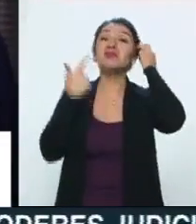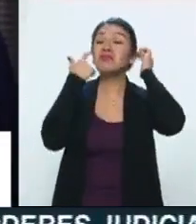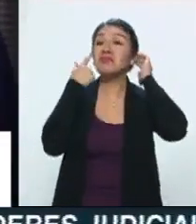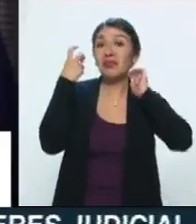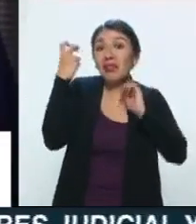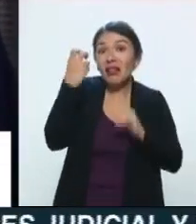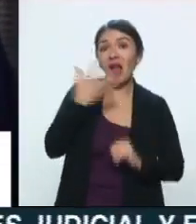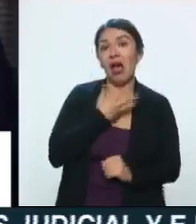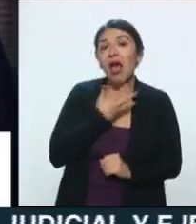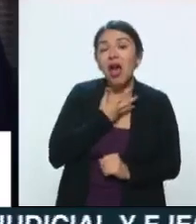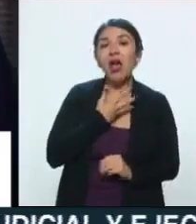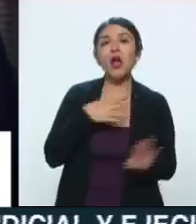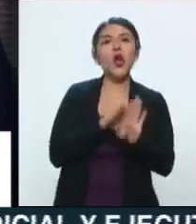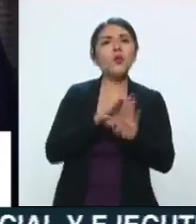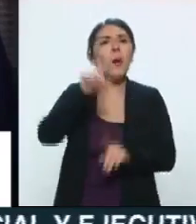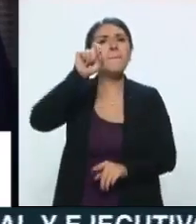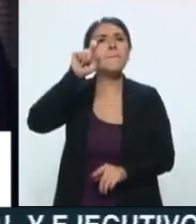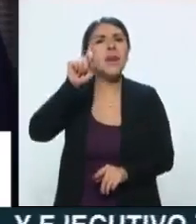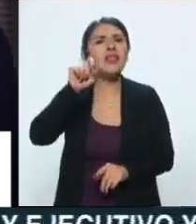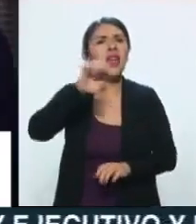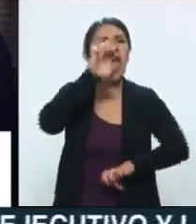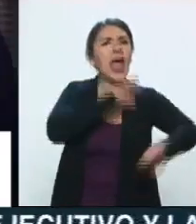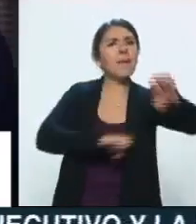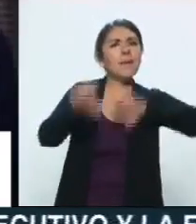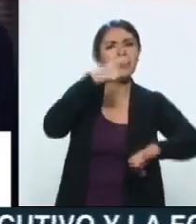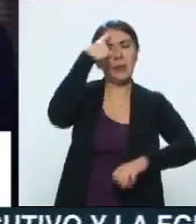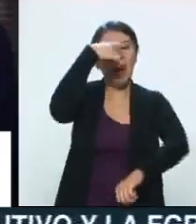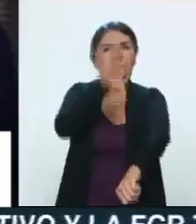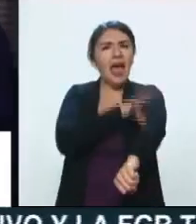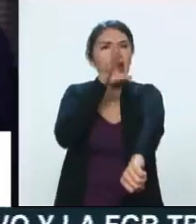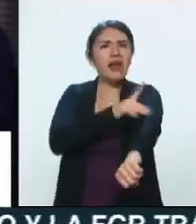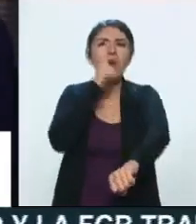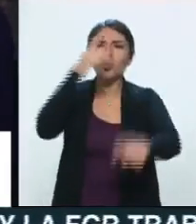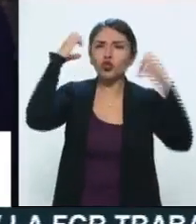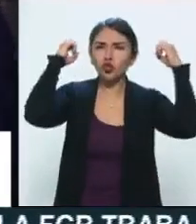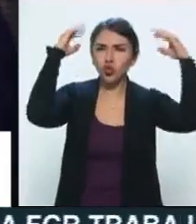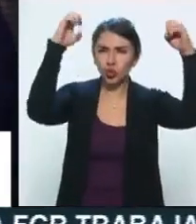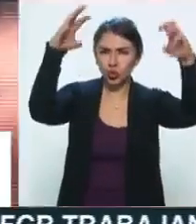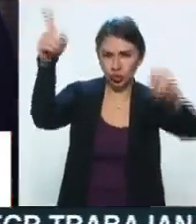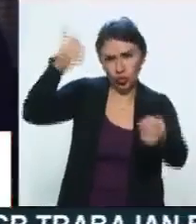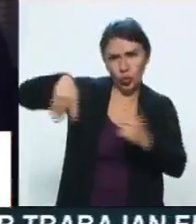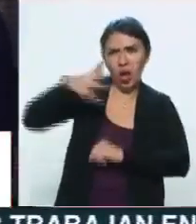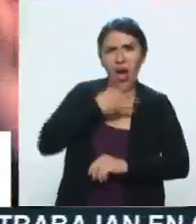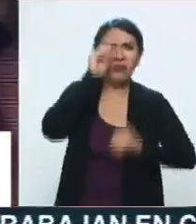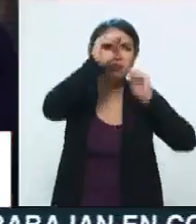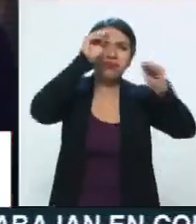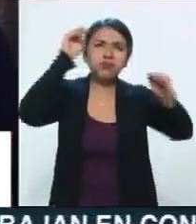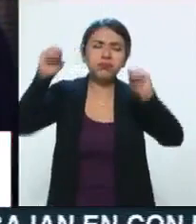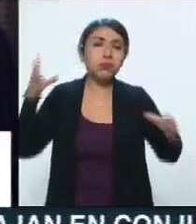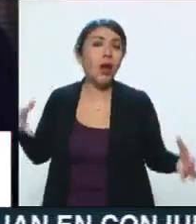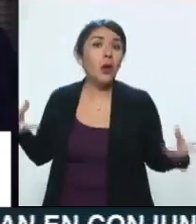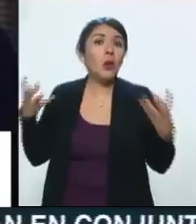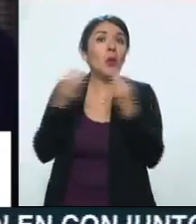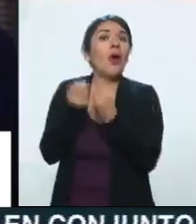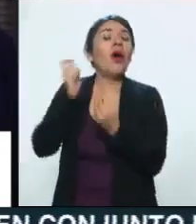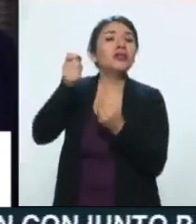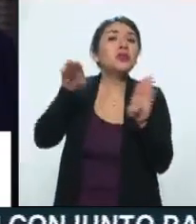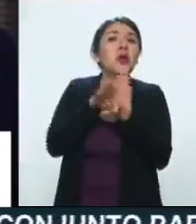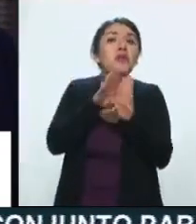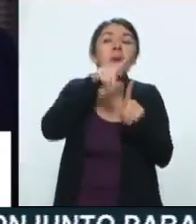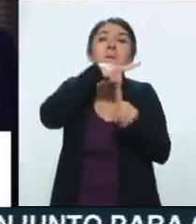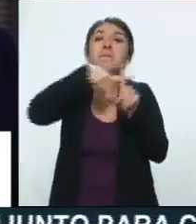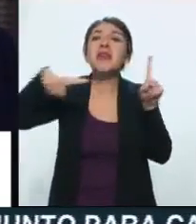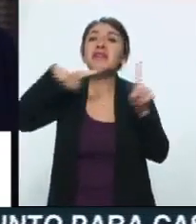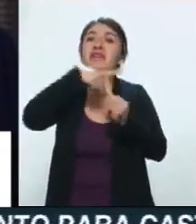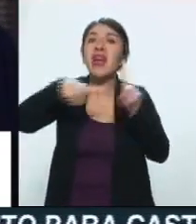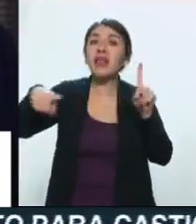ellos tienen 20 plantas de energía eléctrica que conforman casi la mitad del